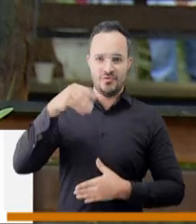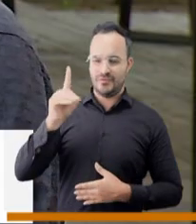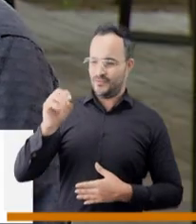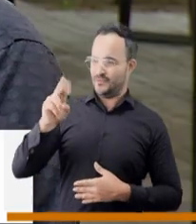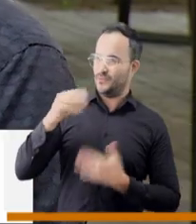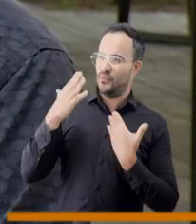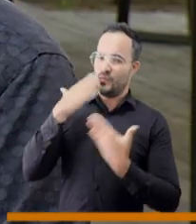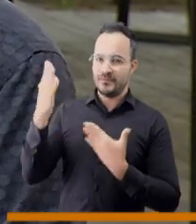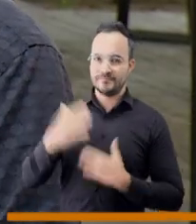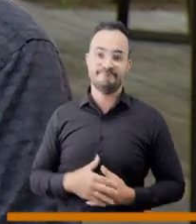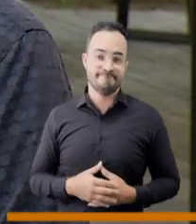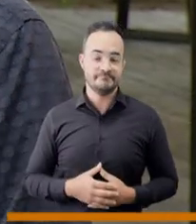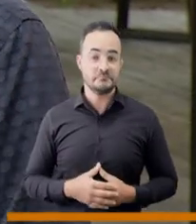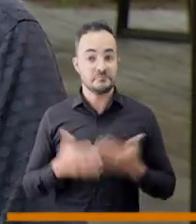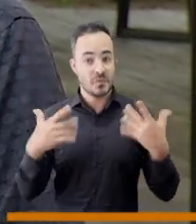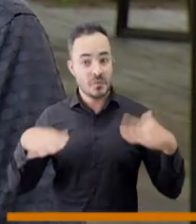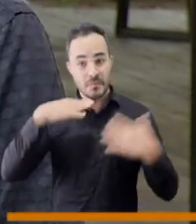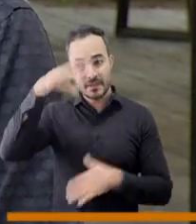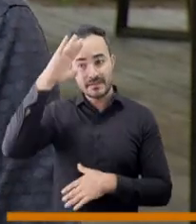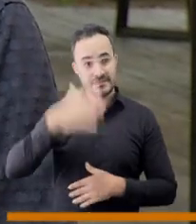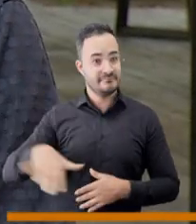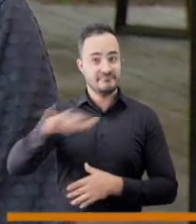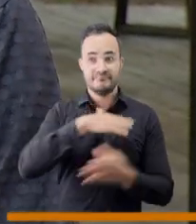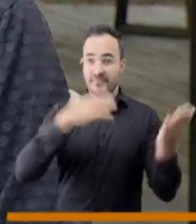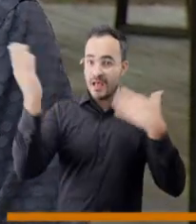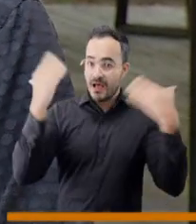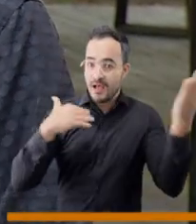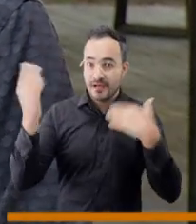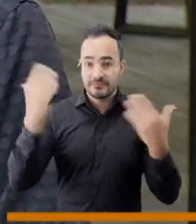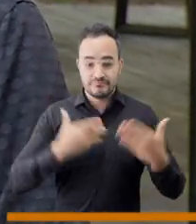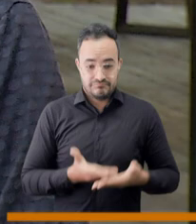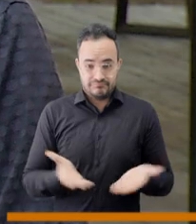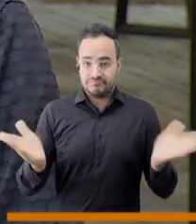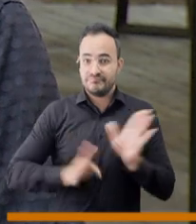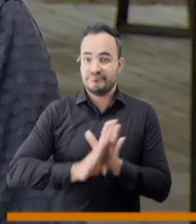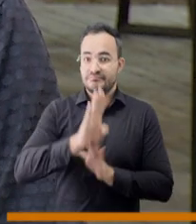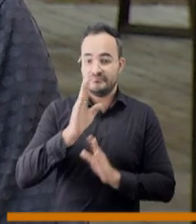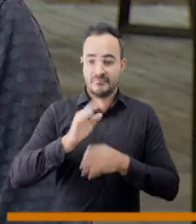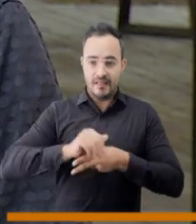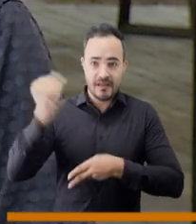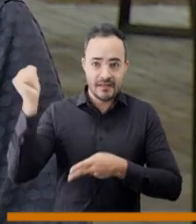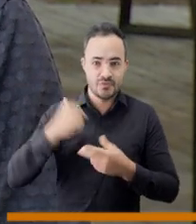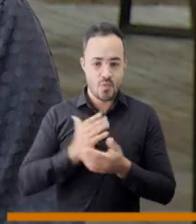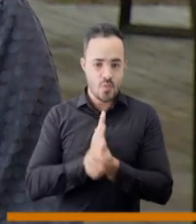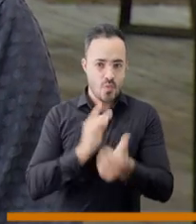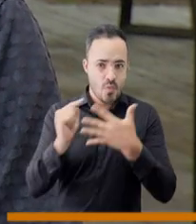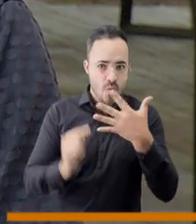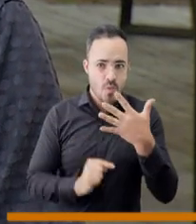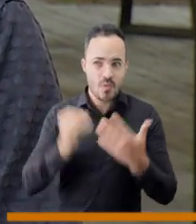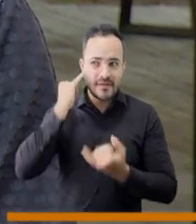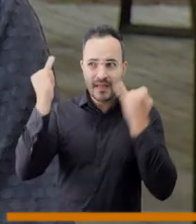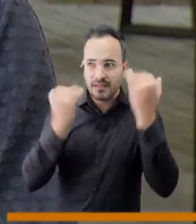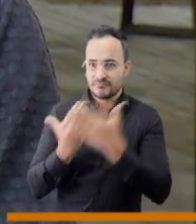dio. Medellín es una ciudad de puertas abiertas para todos los que quieran aportarle con talento,